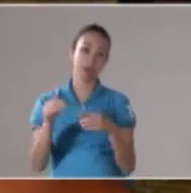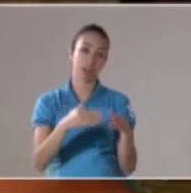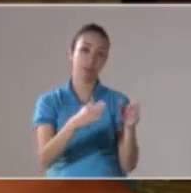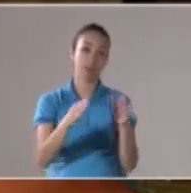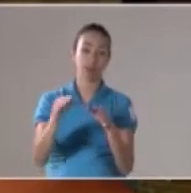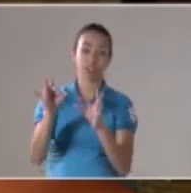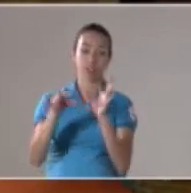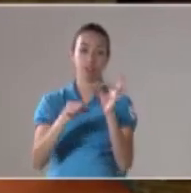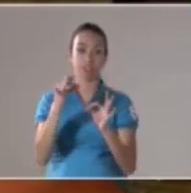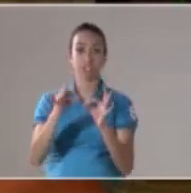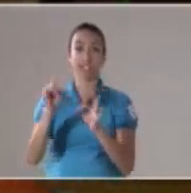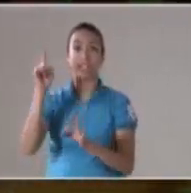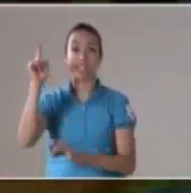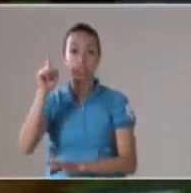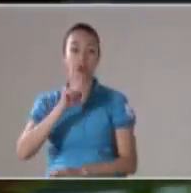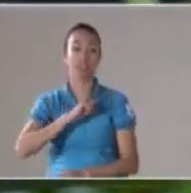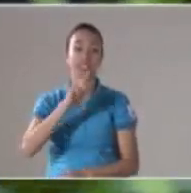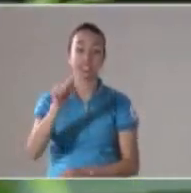Señor.